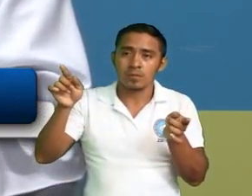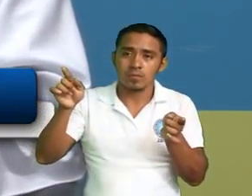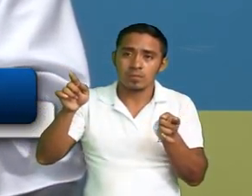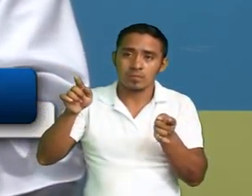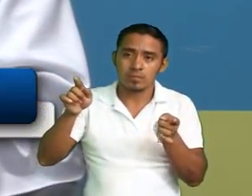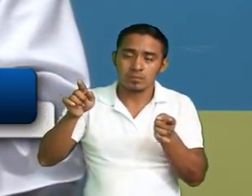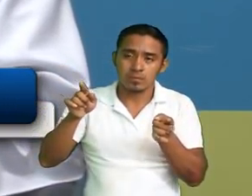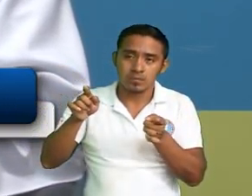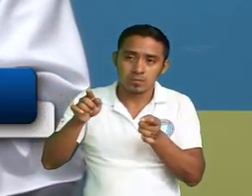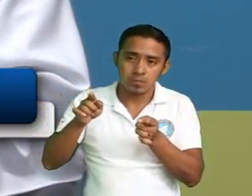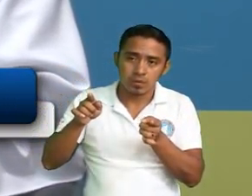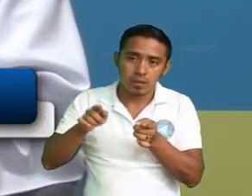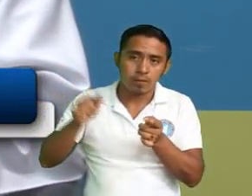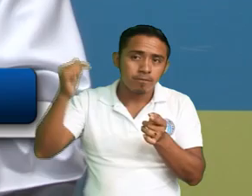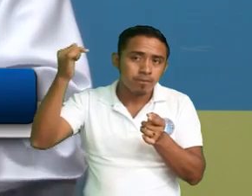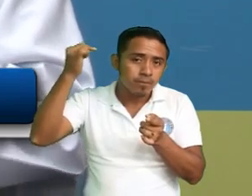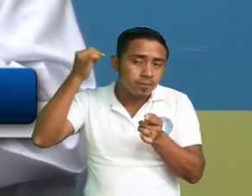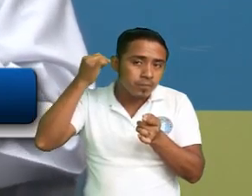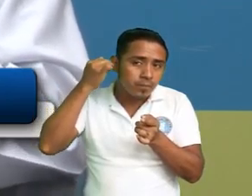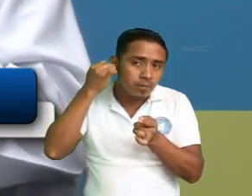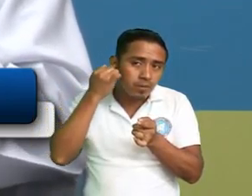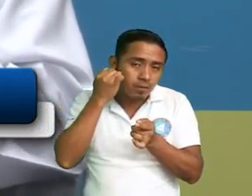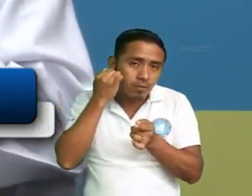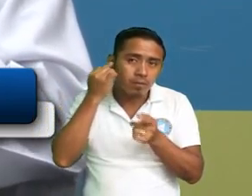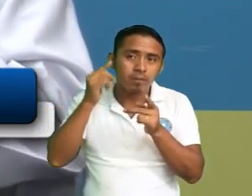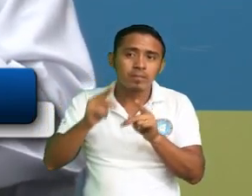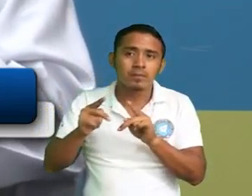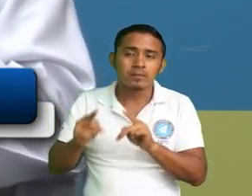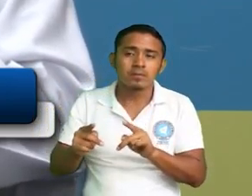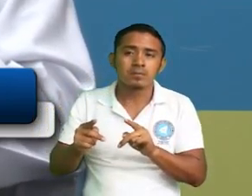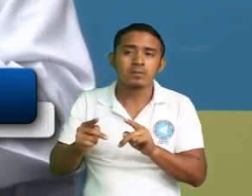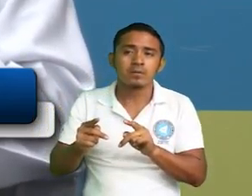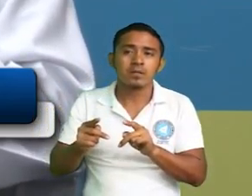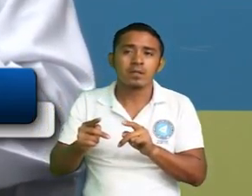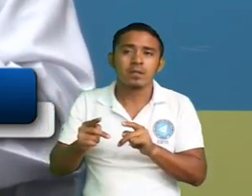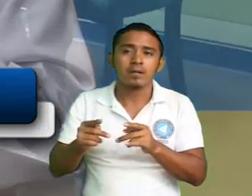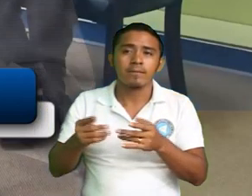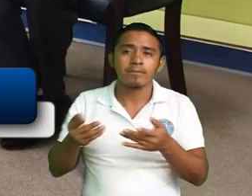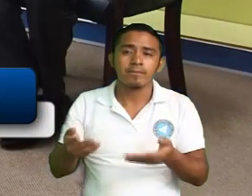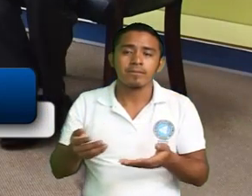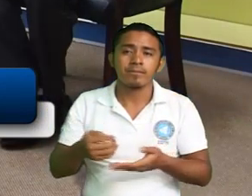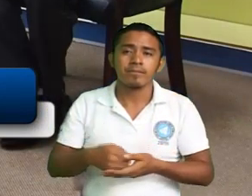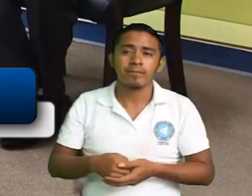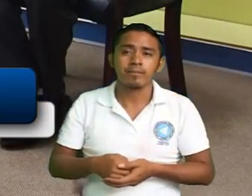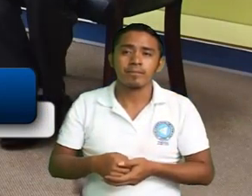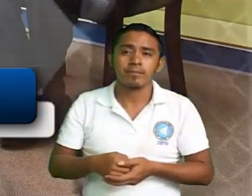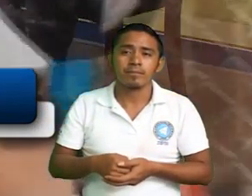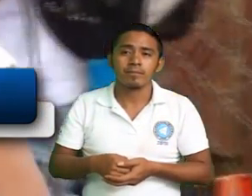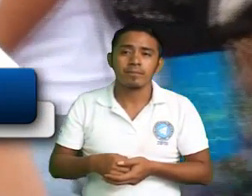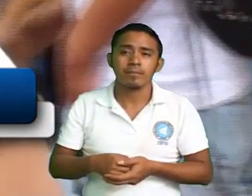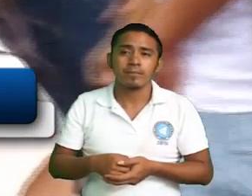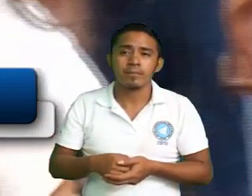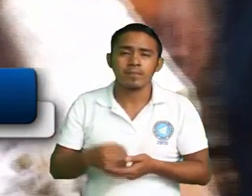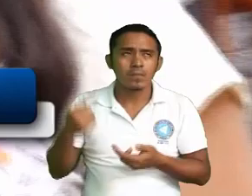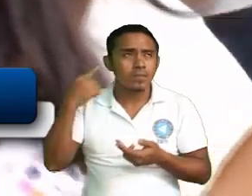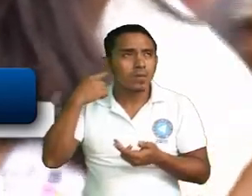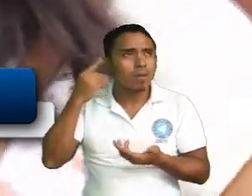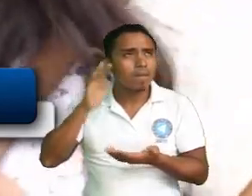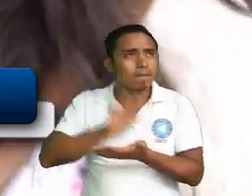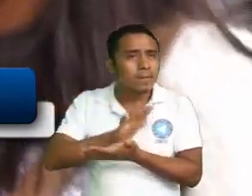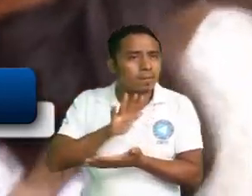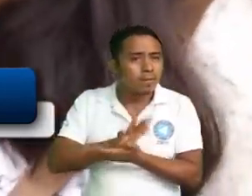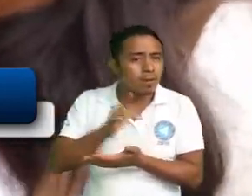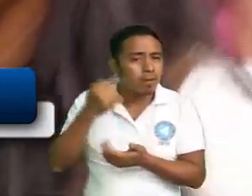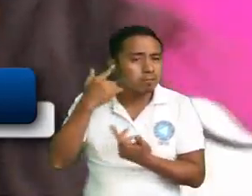del conducto auditivo y entonces la persona ya no escucha los sonidos bien